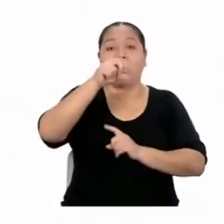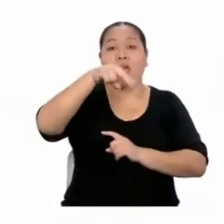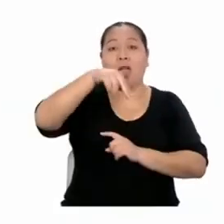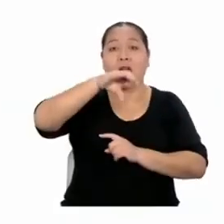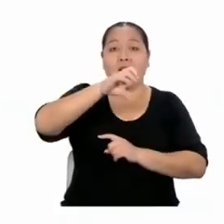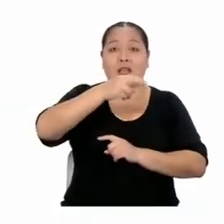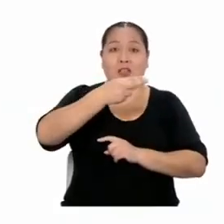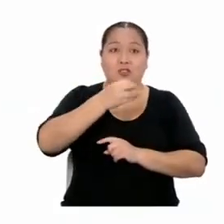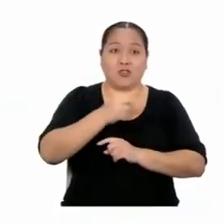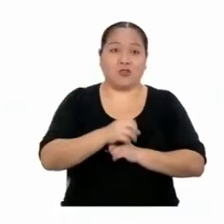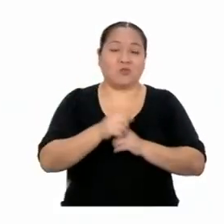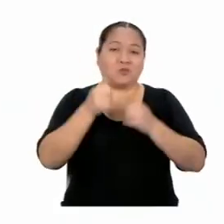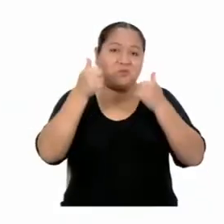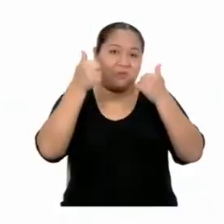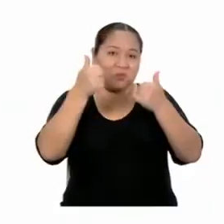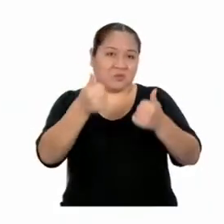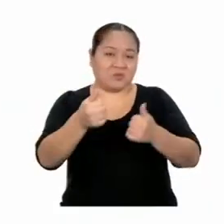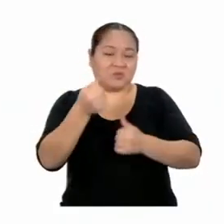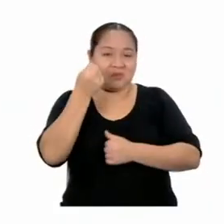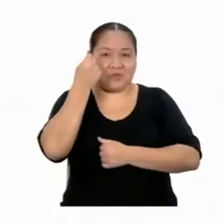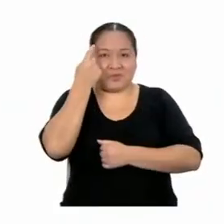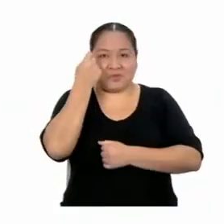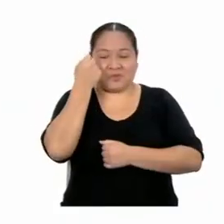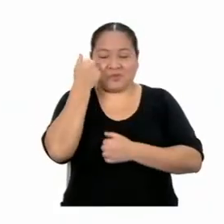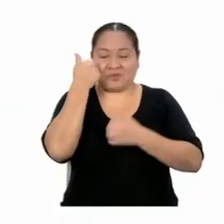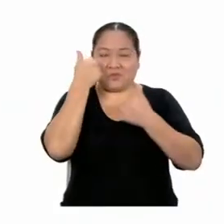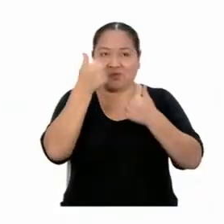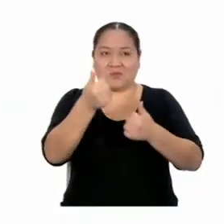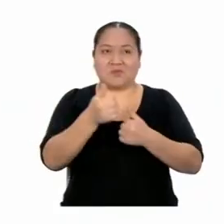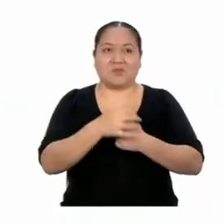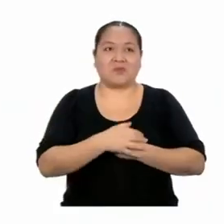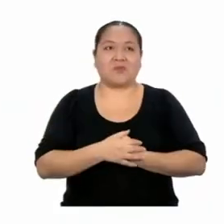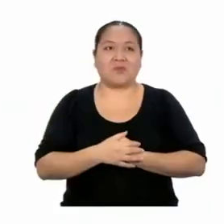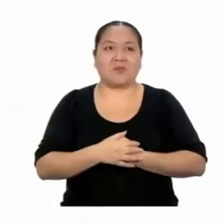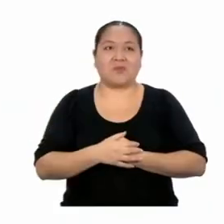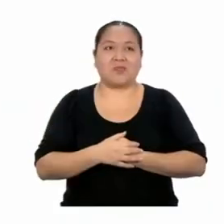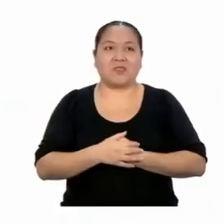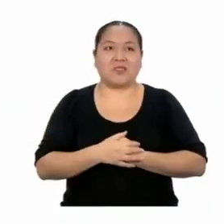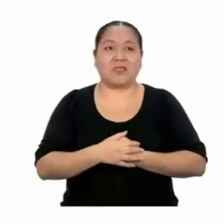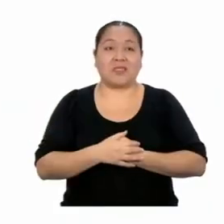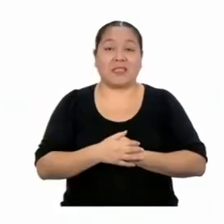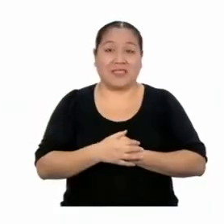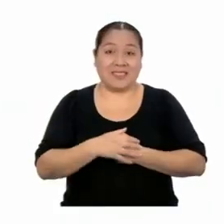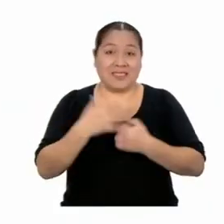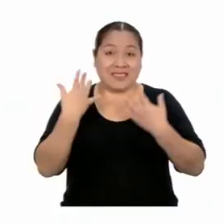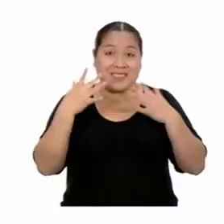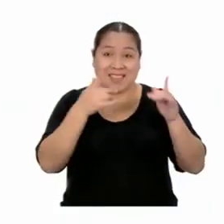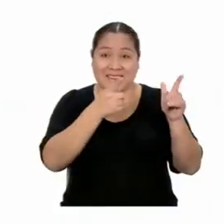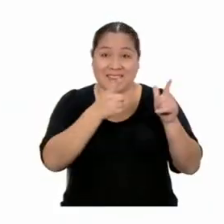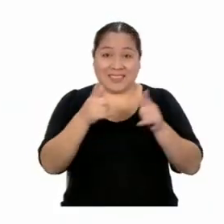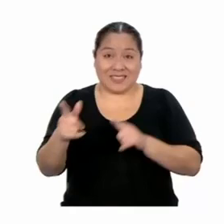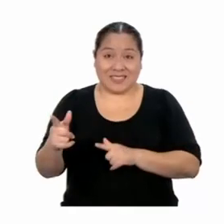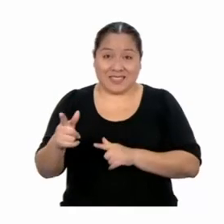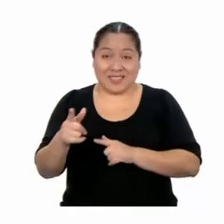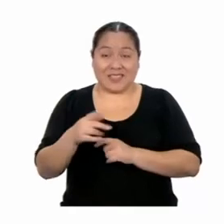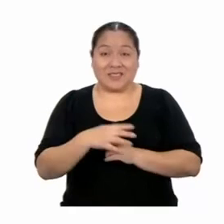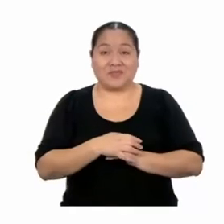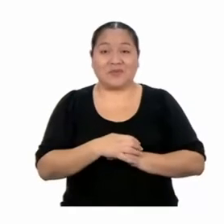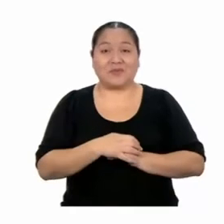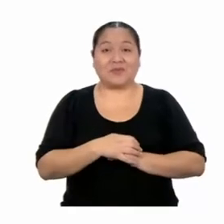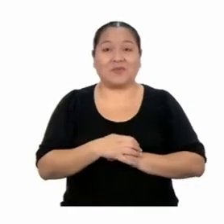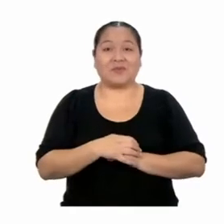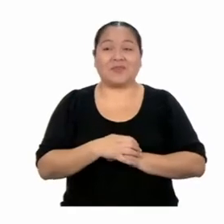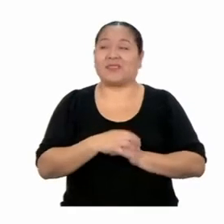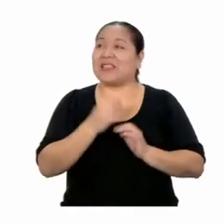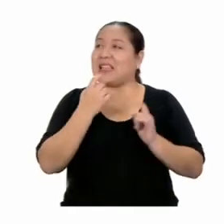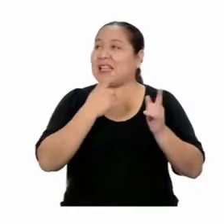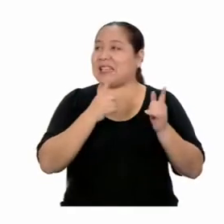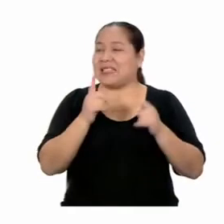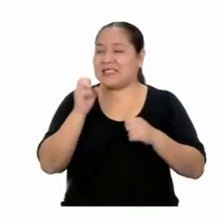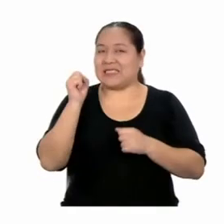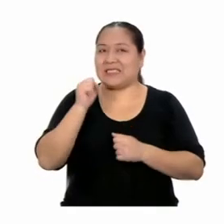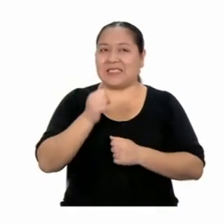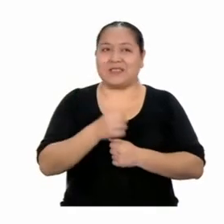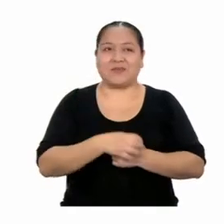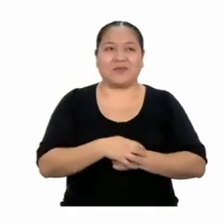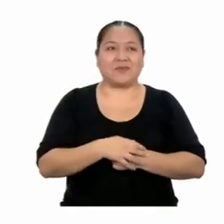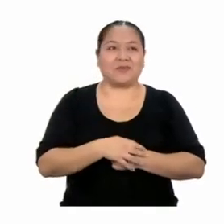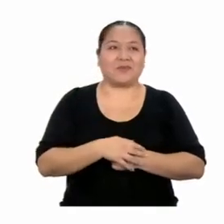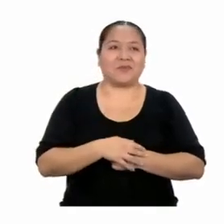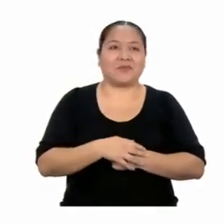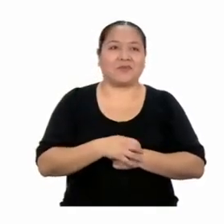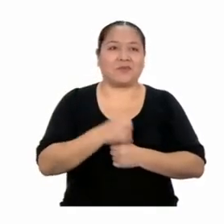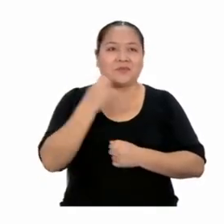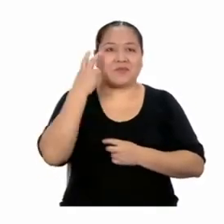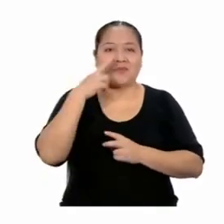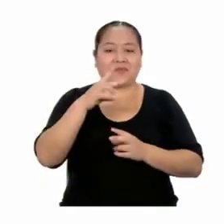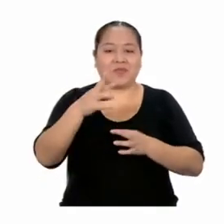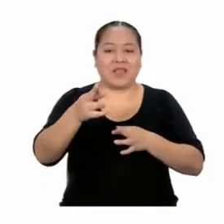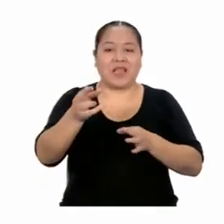Muy bien, Yanira, lo entendiste bien. ¿Lista para aplicar la fórmula? ¡Lista! Vamos